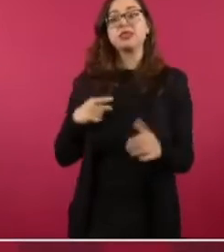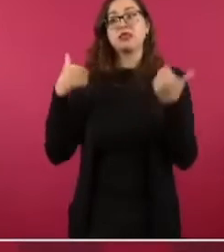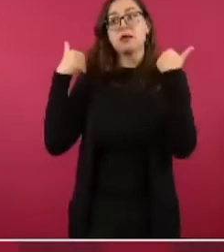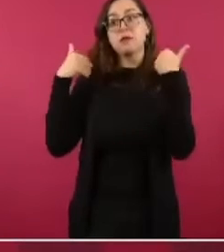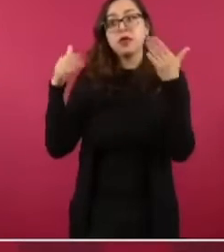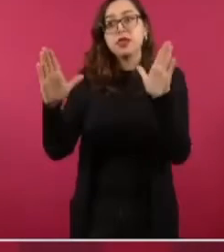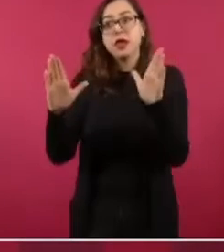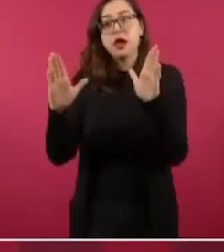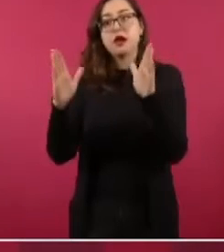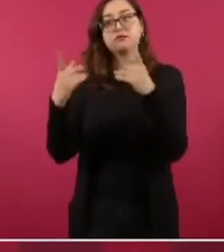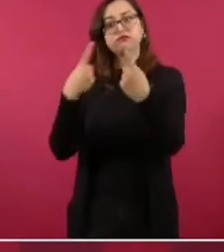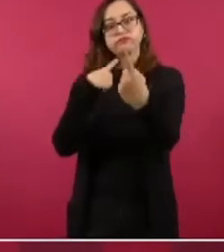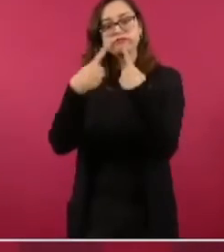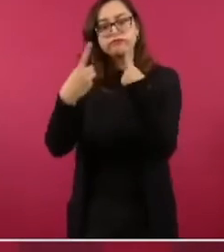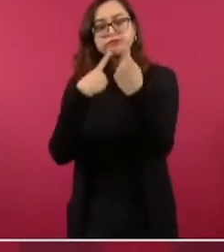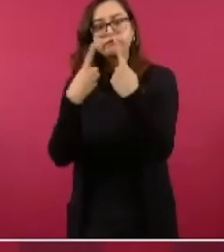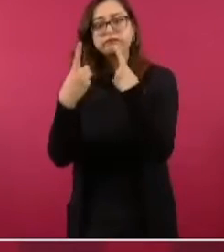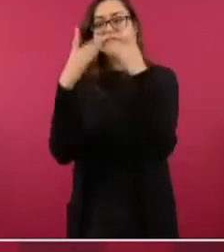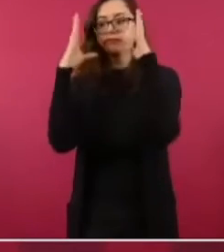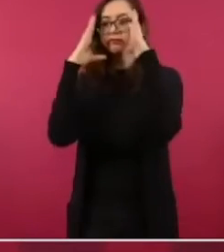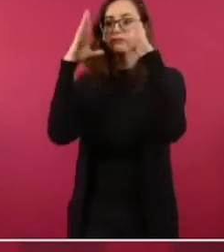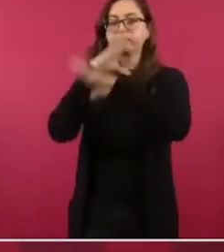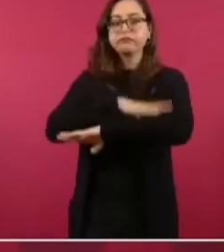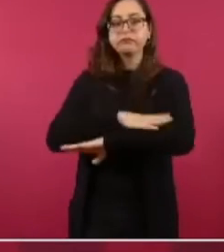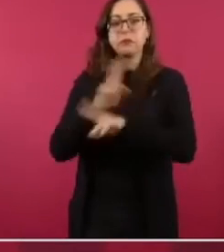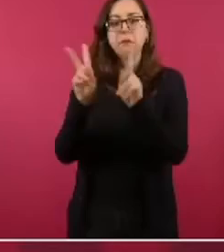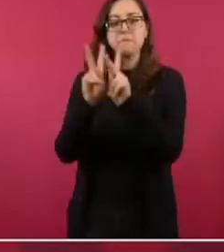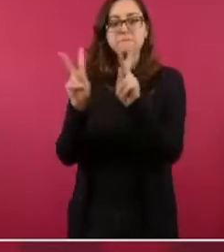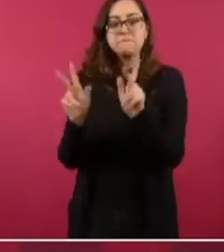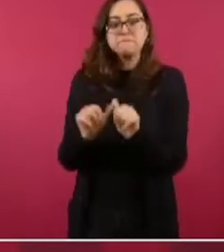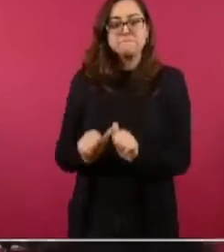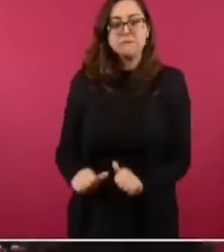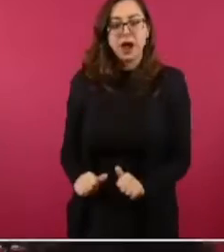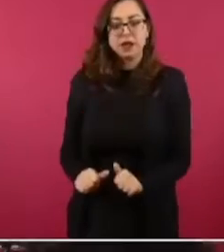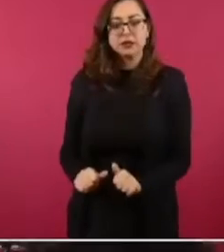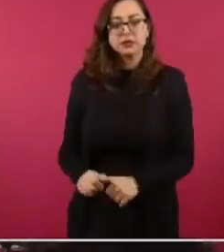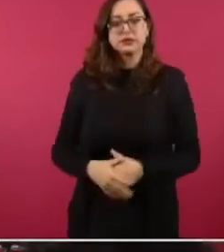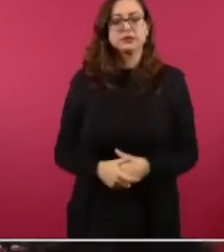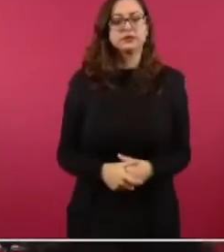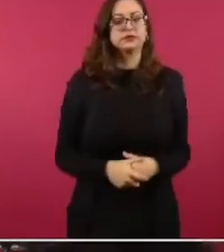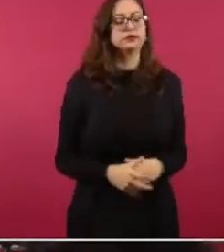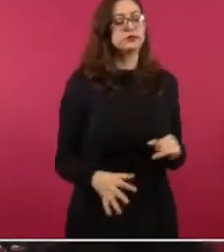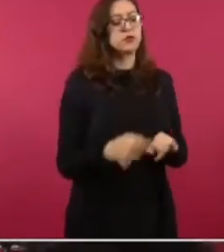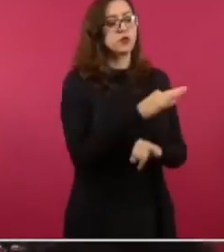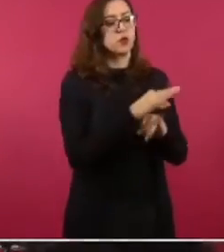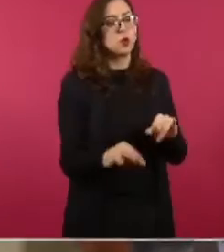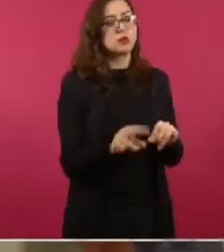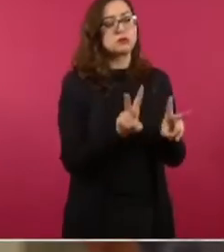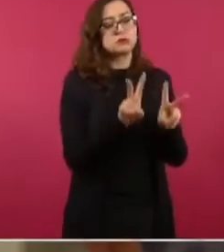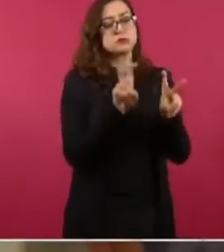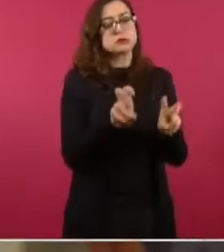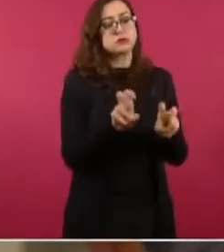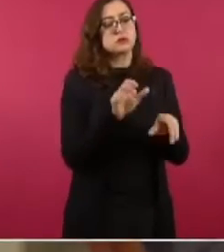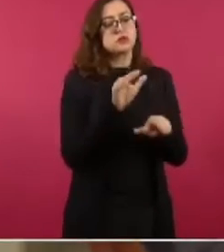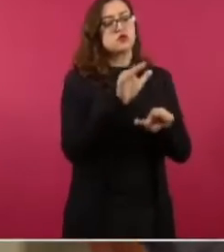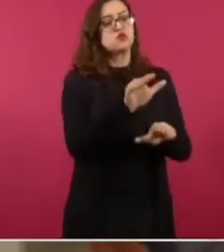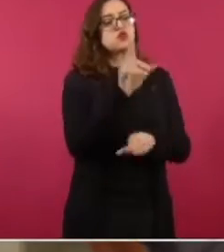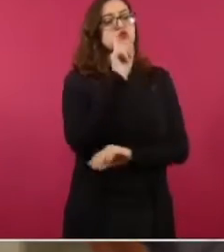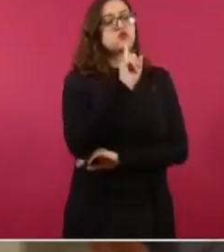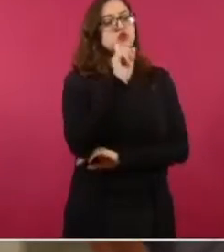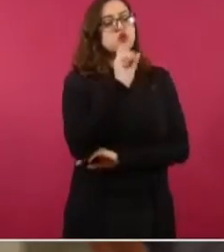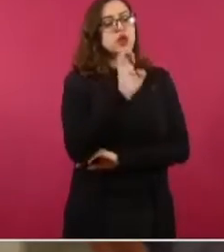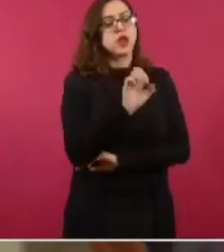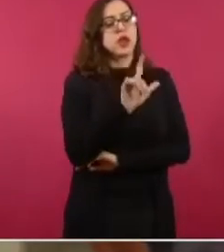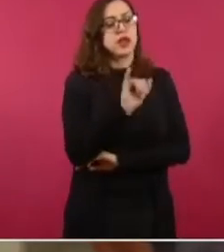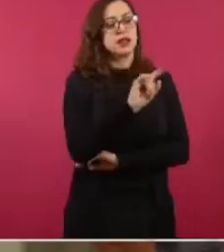controversia que se tiene. Y finalmente, si tiene algún comentario sobre Elizabeth Truss, que renunció a